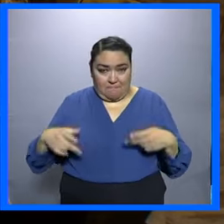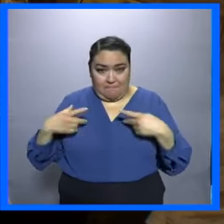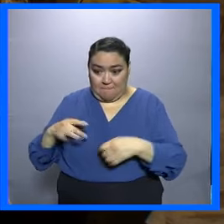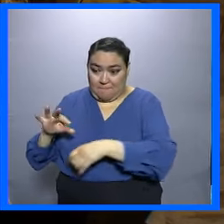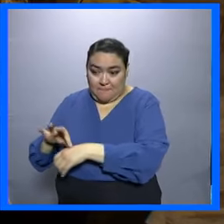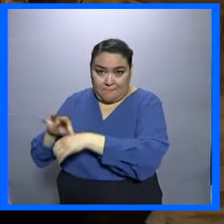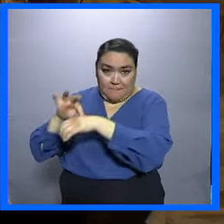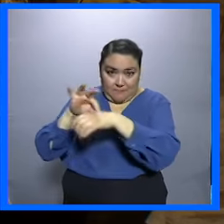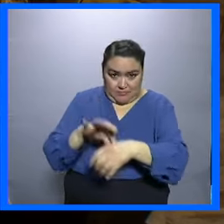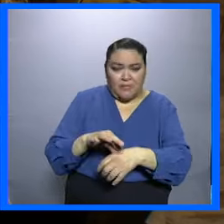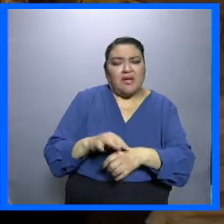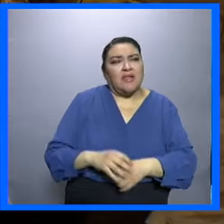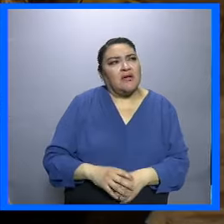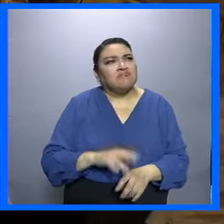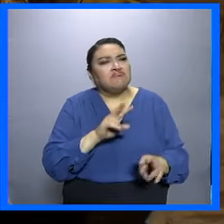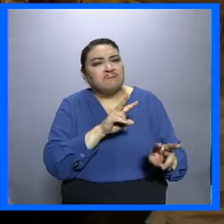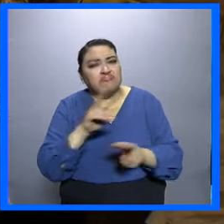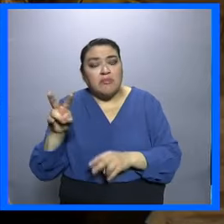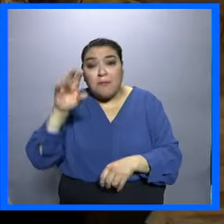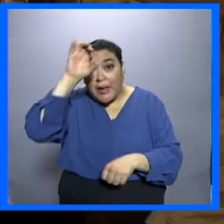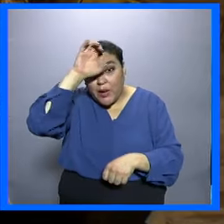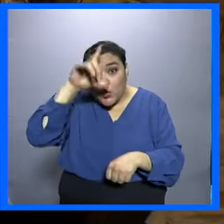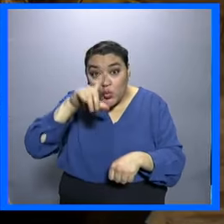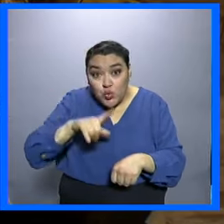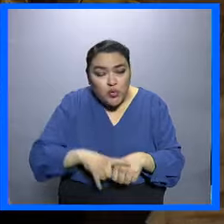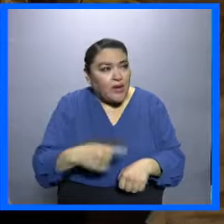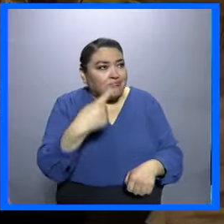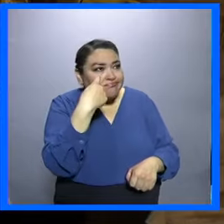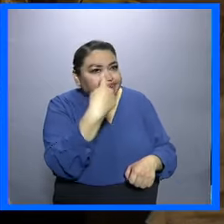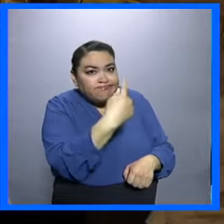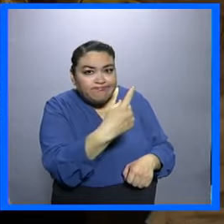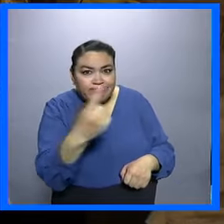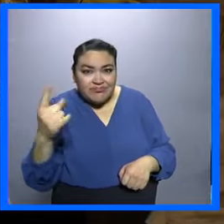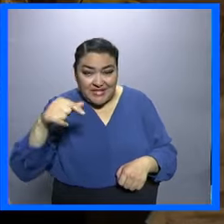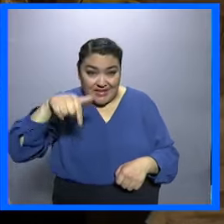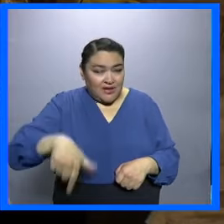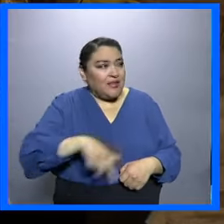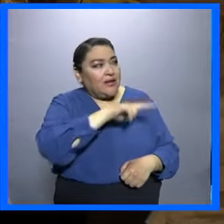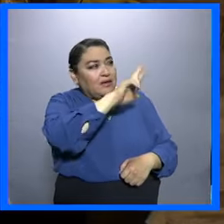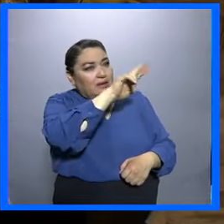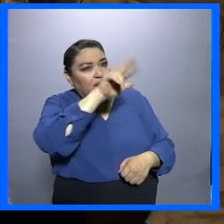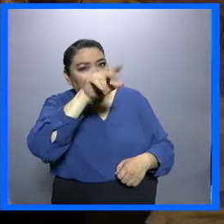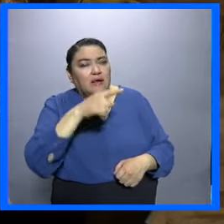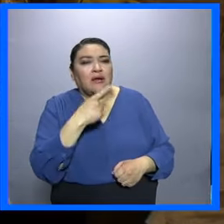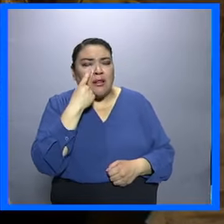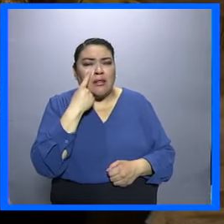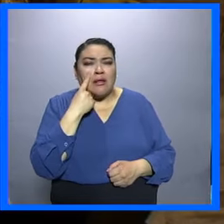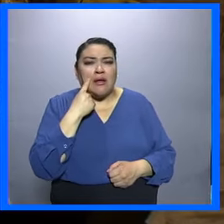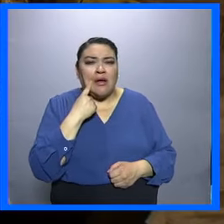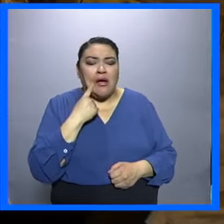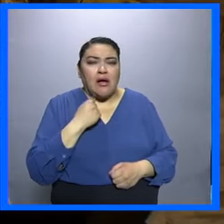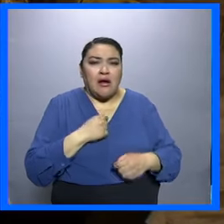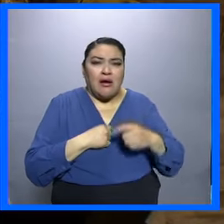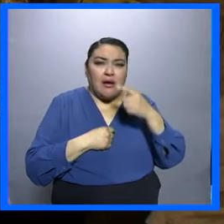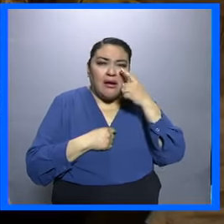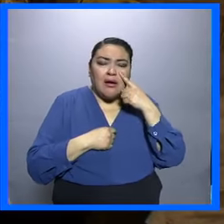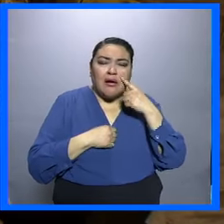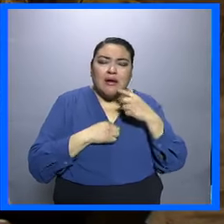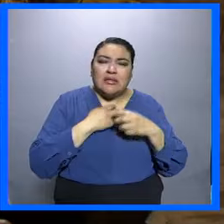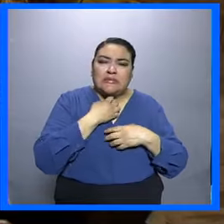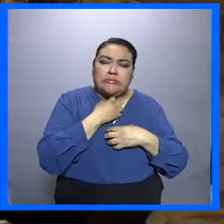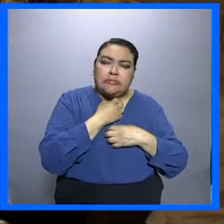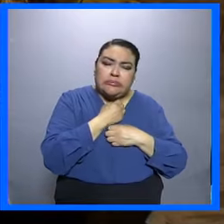otro tenor, en la cuestión cultural, cuando llegan y aquí en este mural han derramado lágrimas y la gente me dice, yo